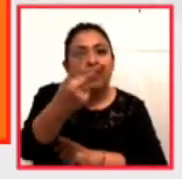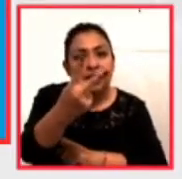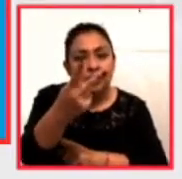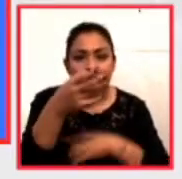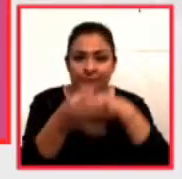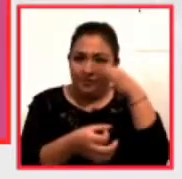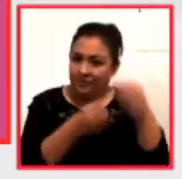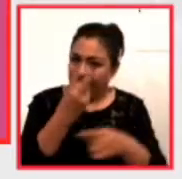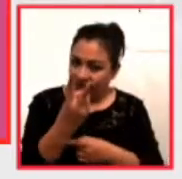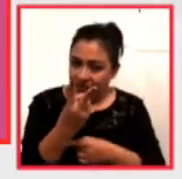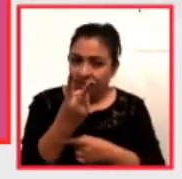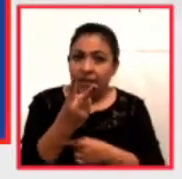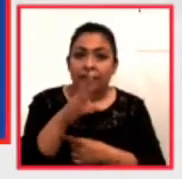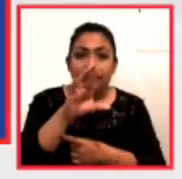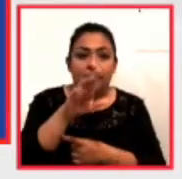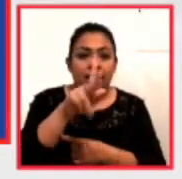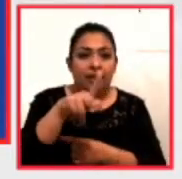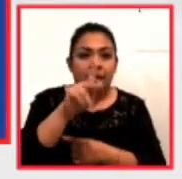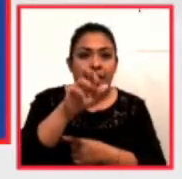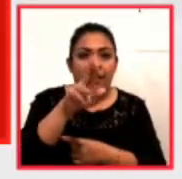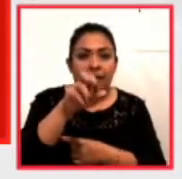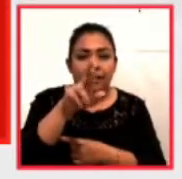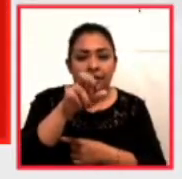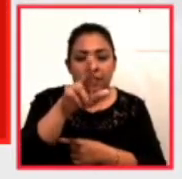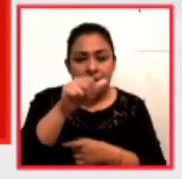Noticias 22, Karen Rivera.